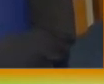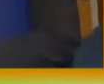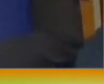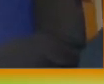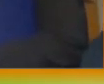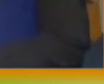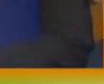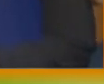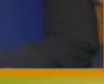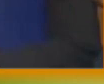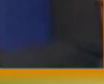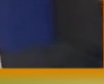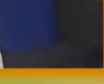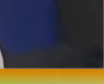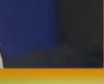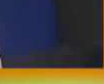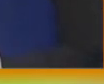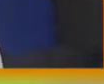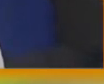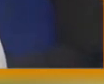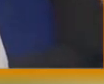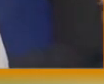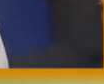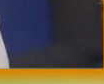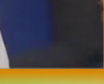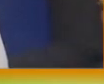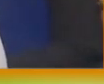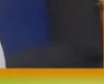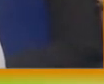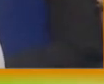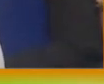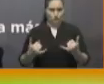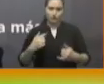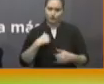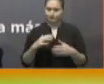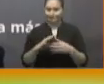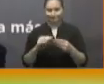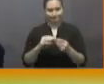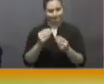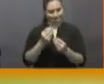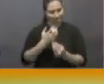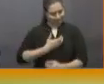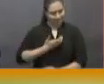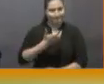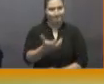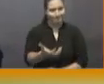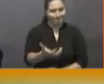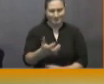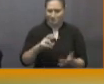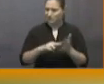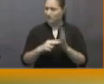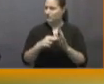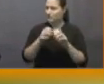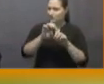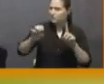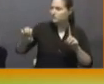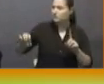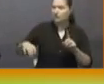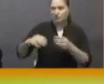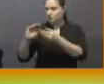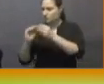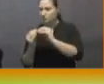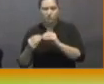los pantalones deberían empezar ellos por apretarse los suyos se habló de muchísimos gastos